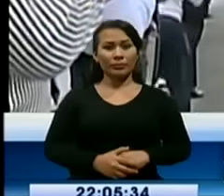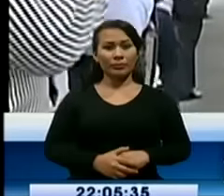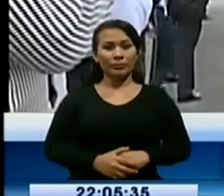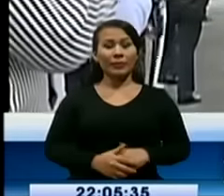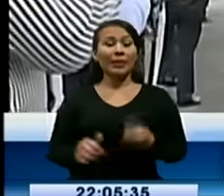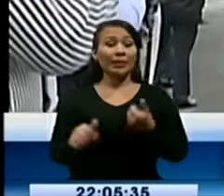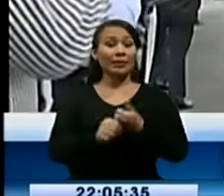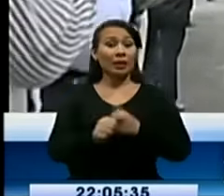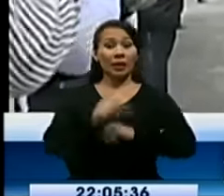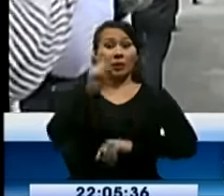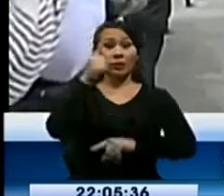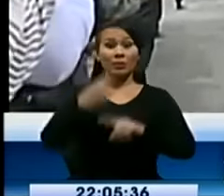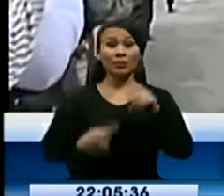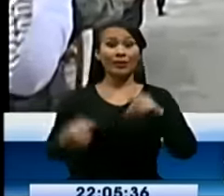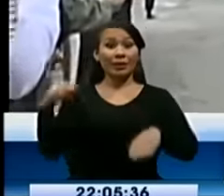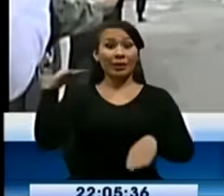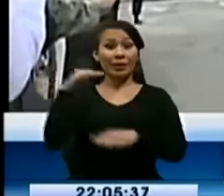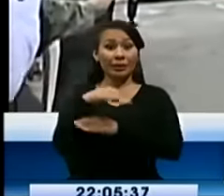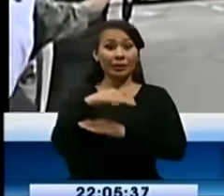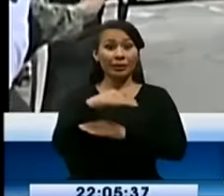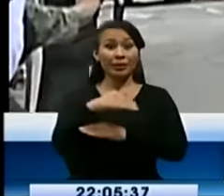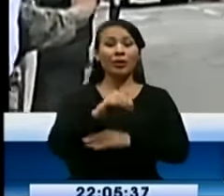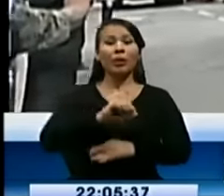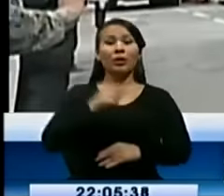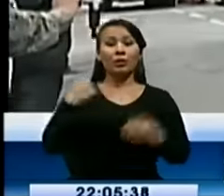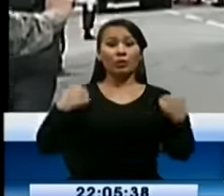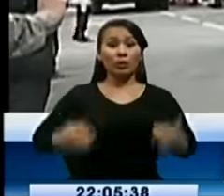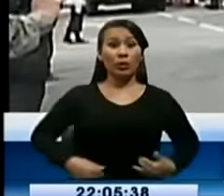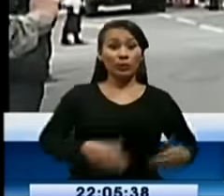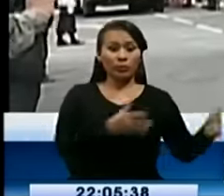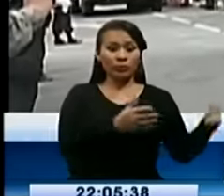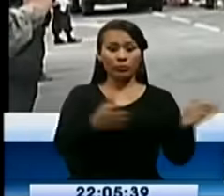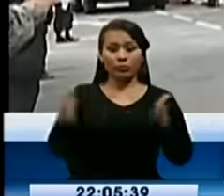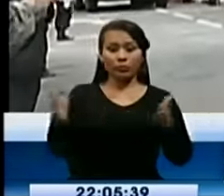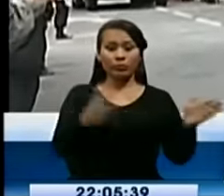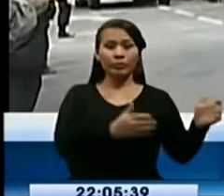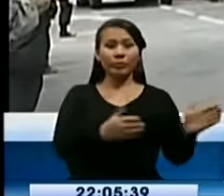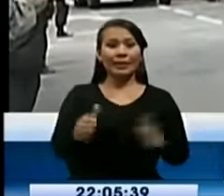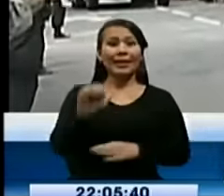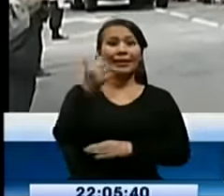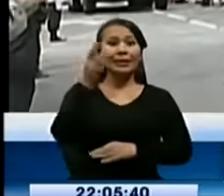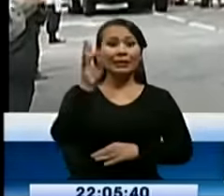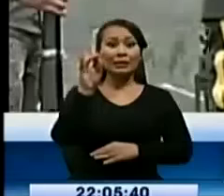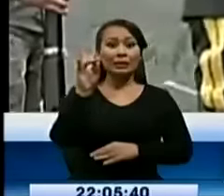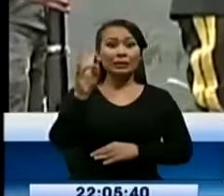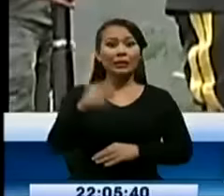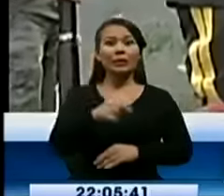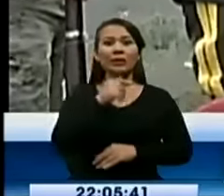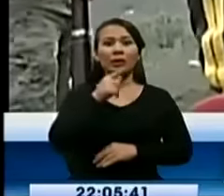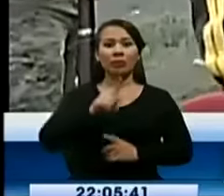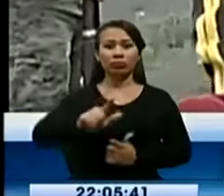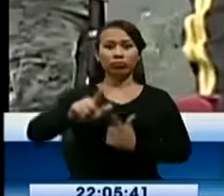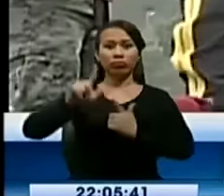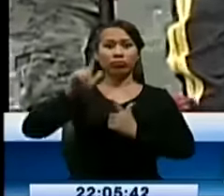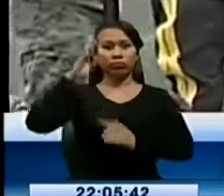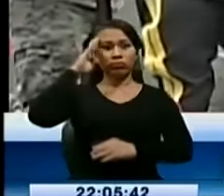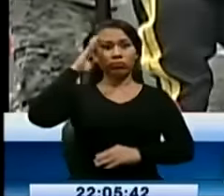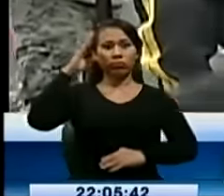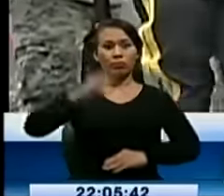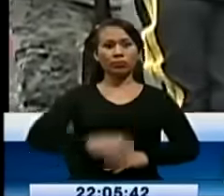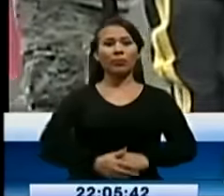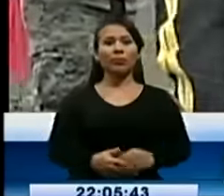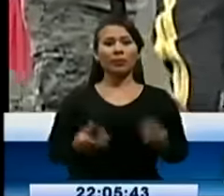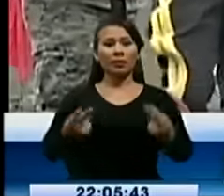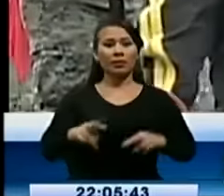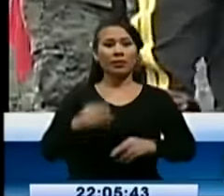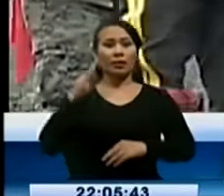Cerca de la 1:30 de la tarde, los cuerpos de los 17 soldados llegaron hasta Parcayacu. Ahí fueron recibidos por la Fuerza Armada. Los féretros